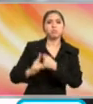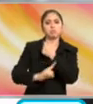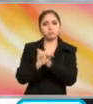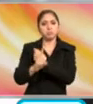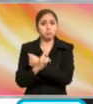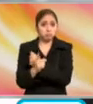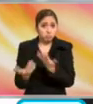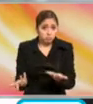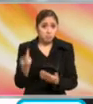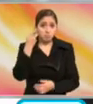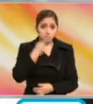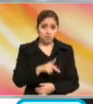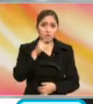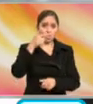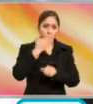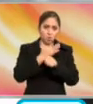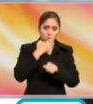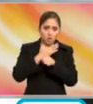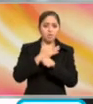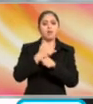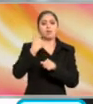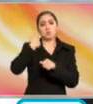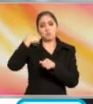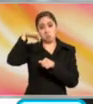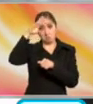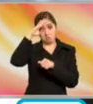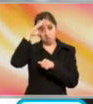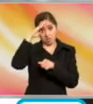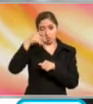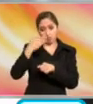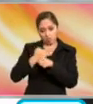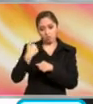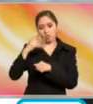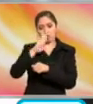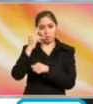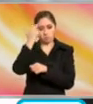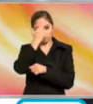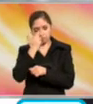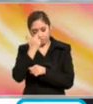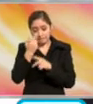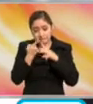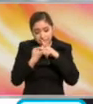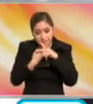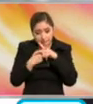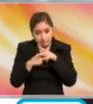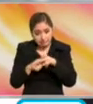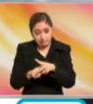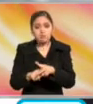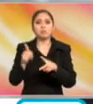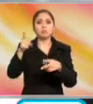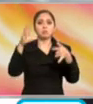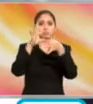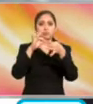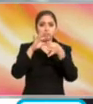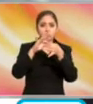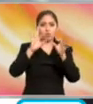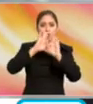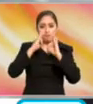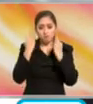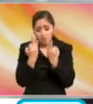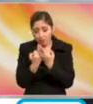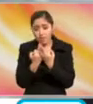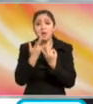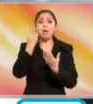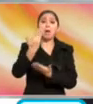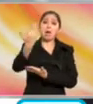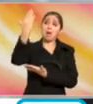propuesta del Sistema Nacional Anticorrupción, que creo que va a dar un buen impulso, es un buen principio donde se van a establecer los mecanismos, porque antes como